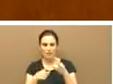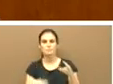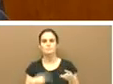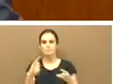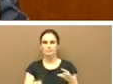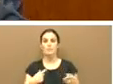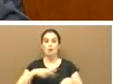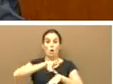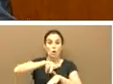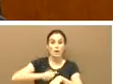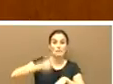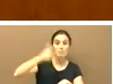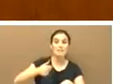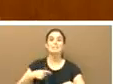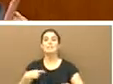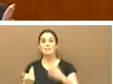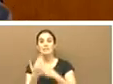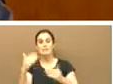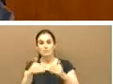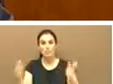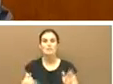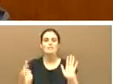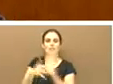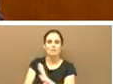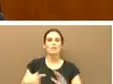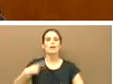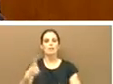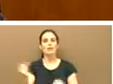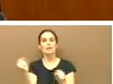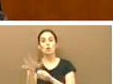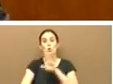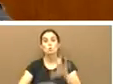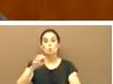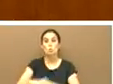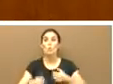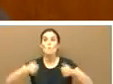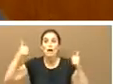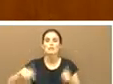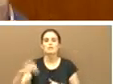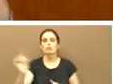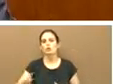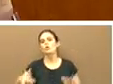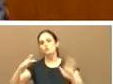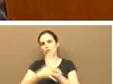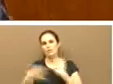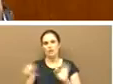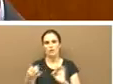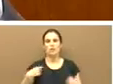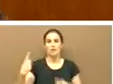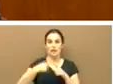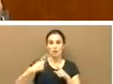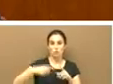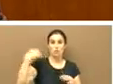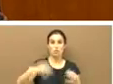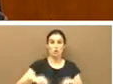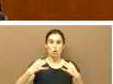más horas y días de apertura no aumenta la posibilidad de incrementar el consumo, sino más bien traslada las compras habituales de unos